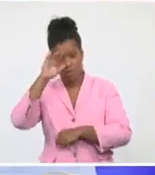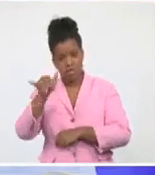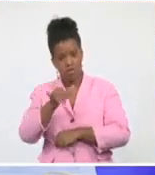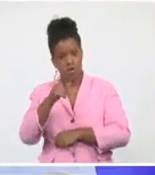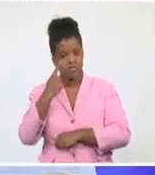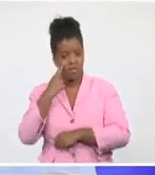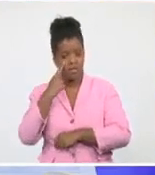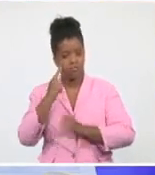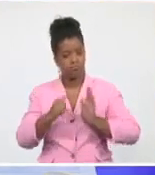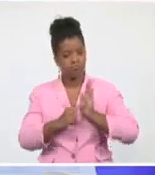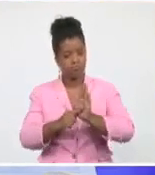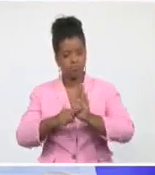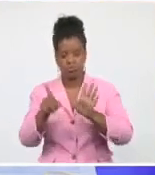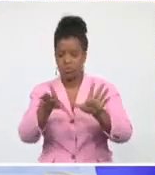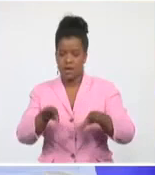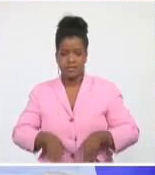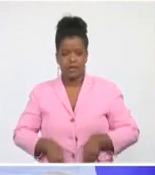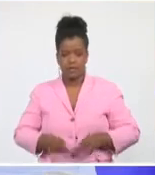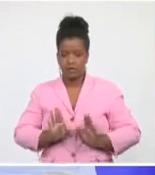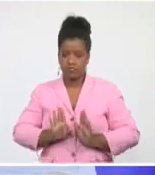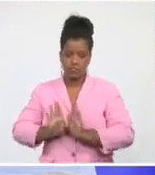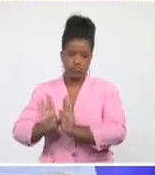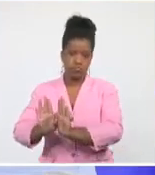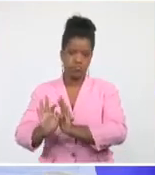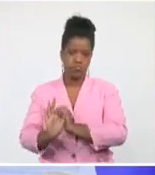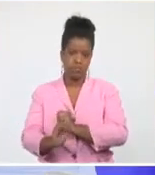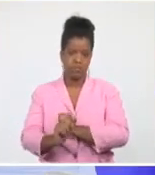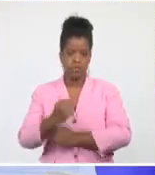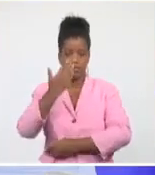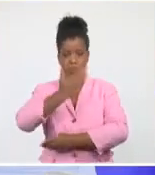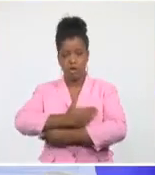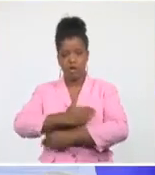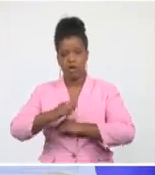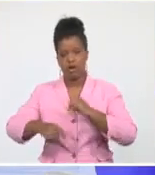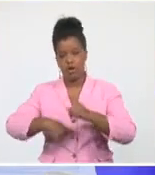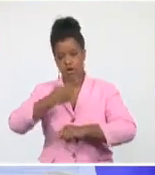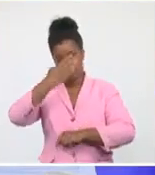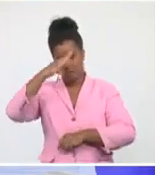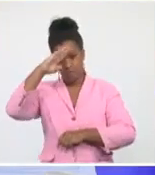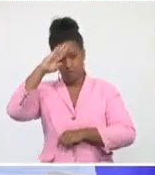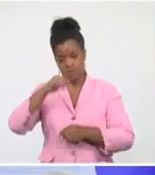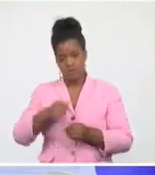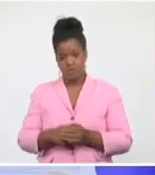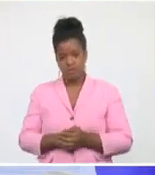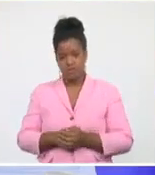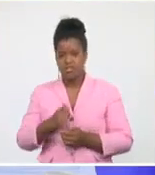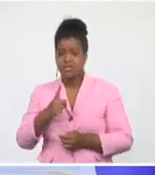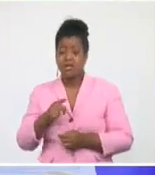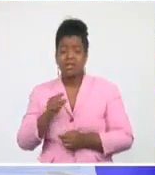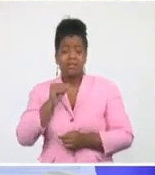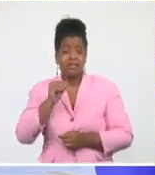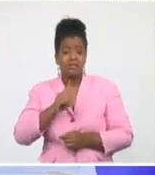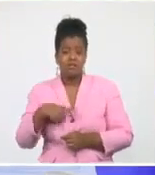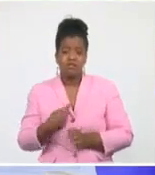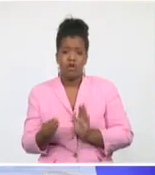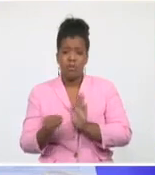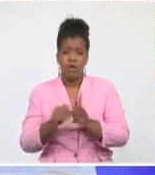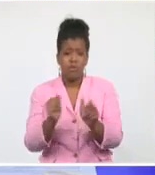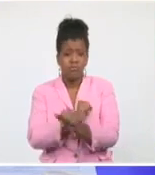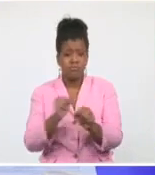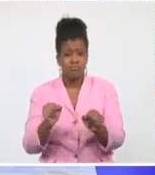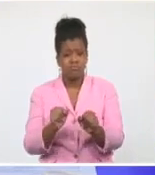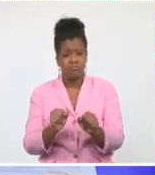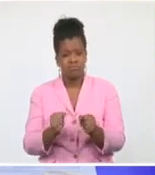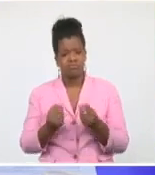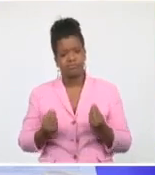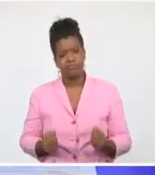rechazo a la arbitraria y unilateral calificación de nuestro país como patrocinador del terrorismo por el gobierno de Estados